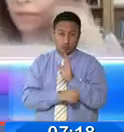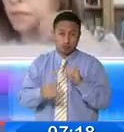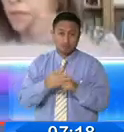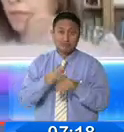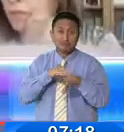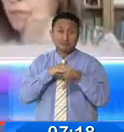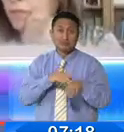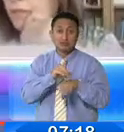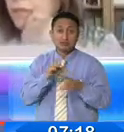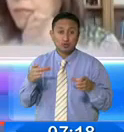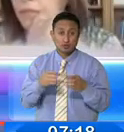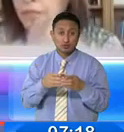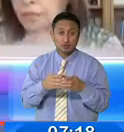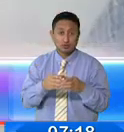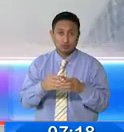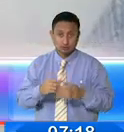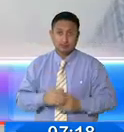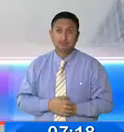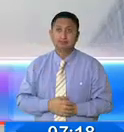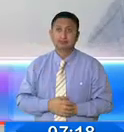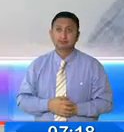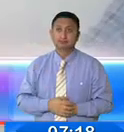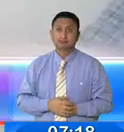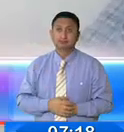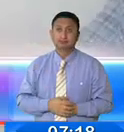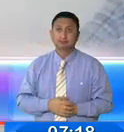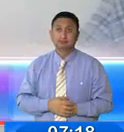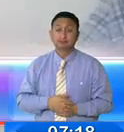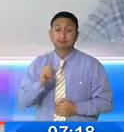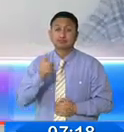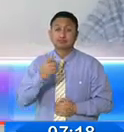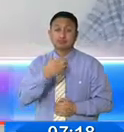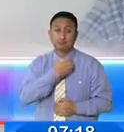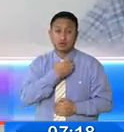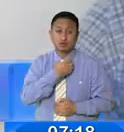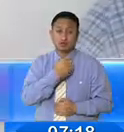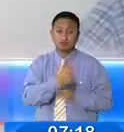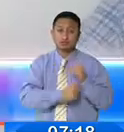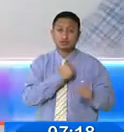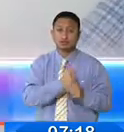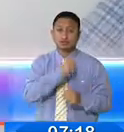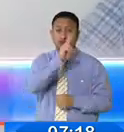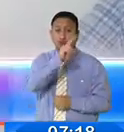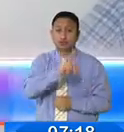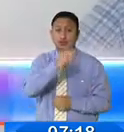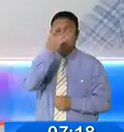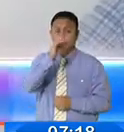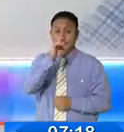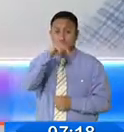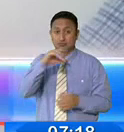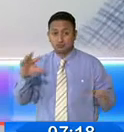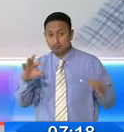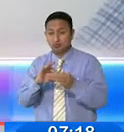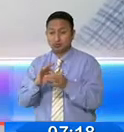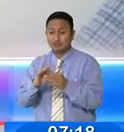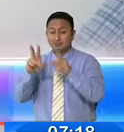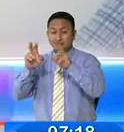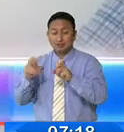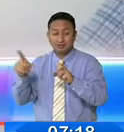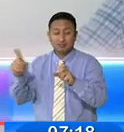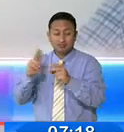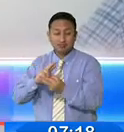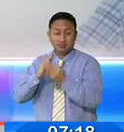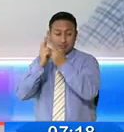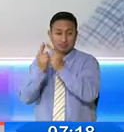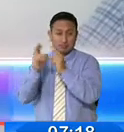la Comisión de Enmiendas. En la sentencia del 1 de agosto del 2018, que tiene relación con las enmiendas